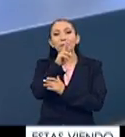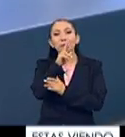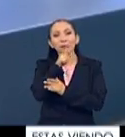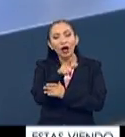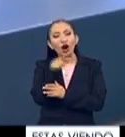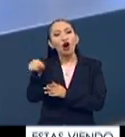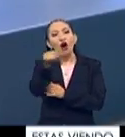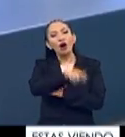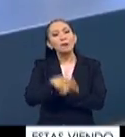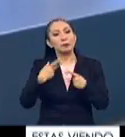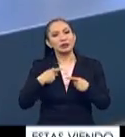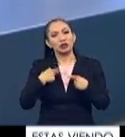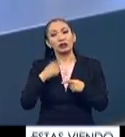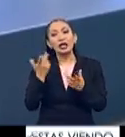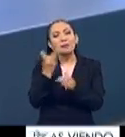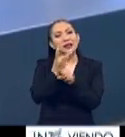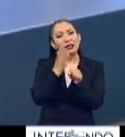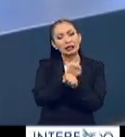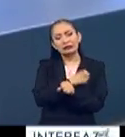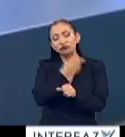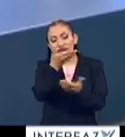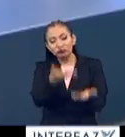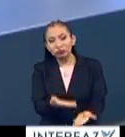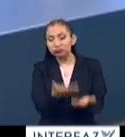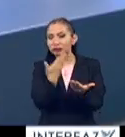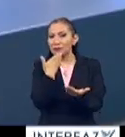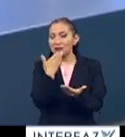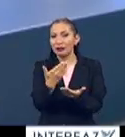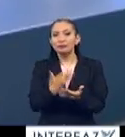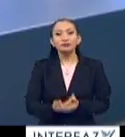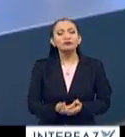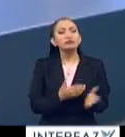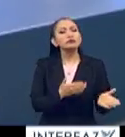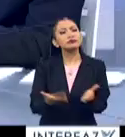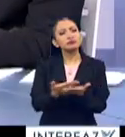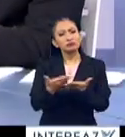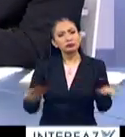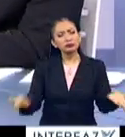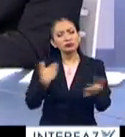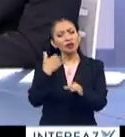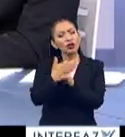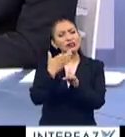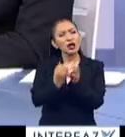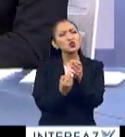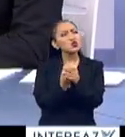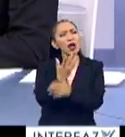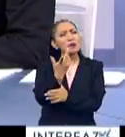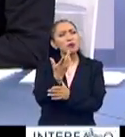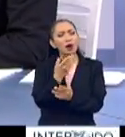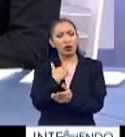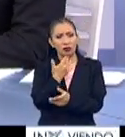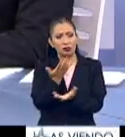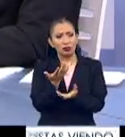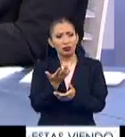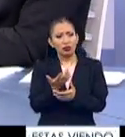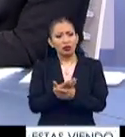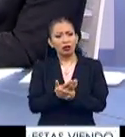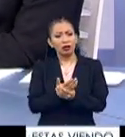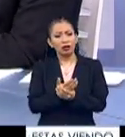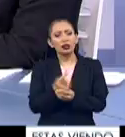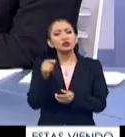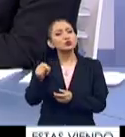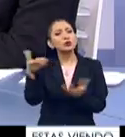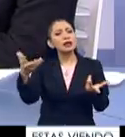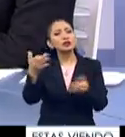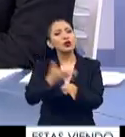con nuestra audiencia y con invitados como usted de mejor forma. Pues vamos a actualizarnos un poco, si me parece. Uh-huh. ¿Qué